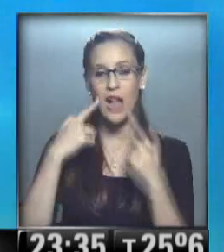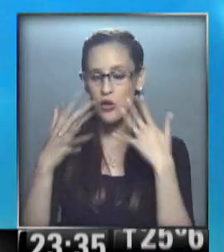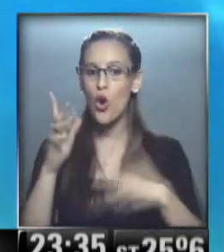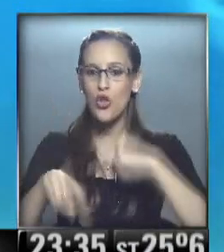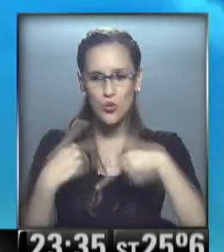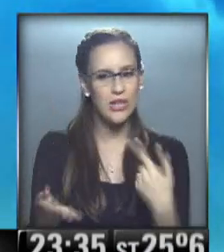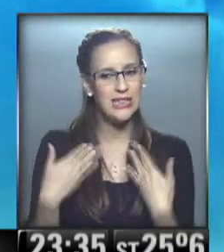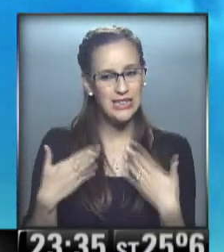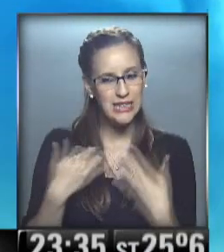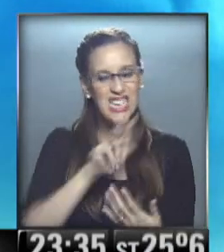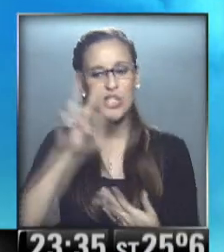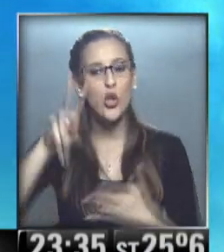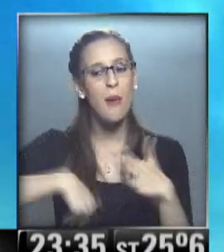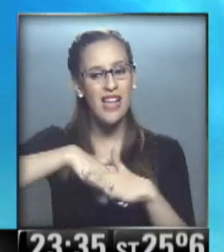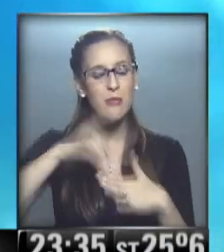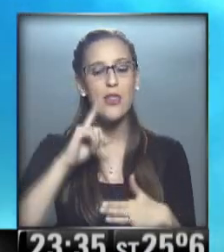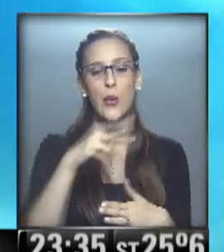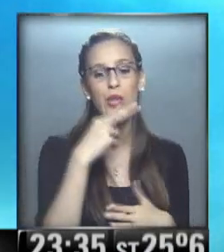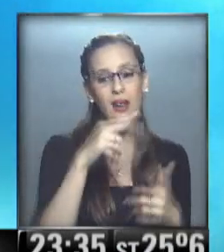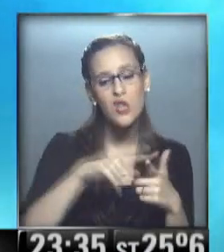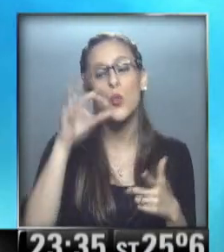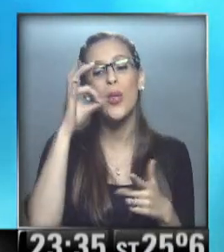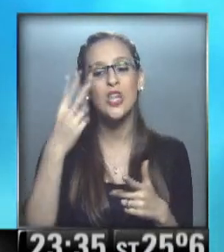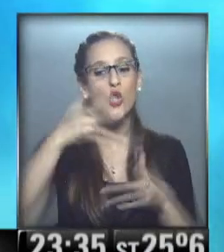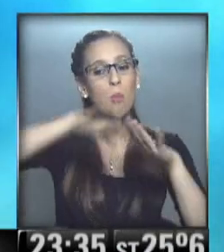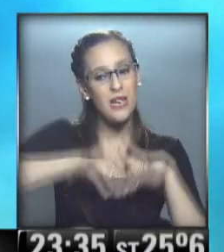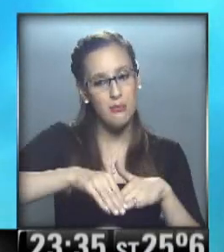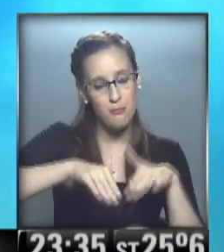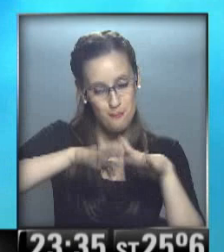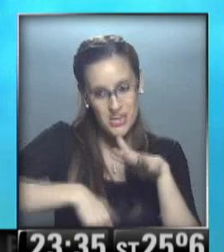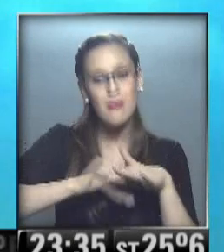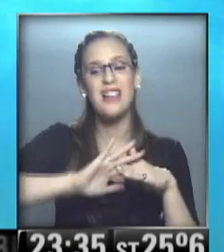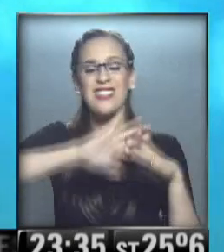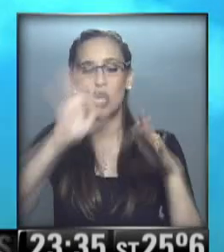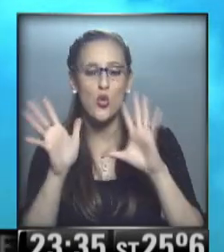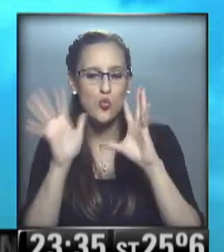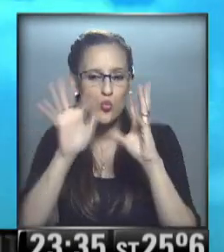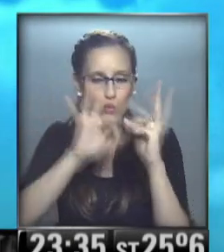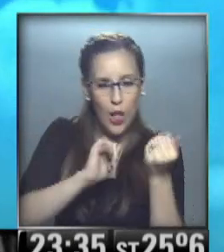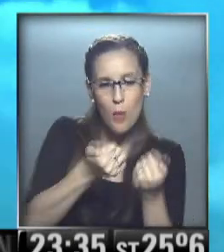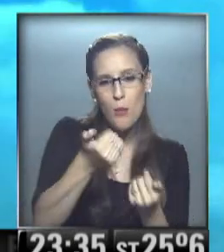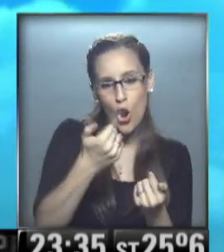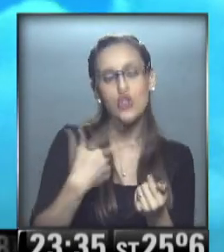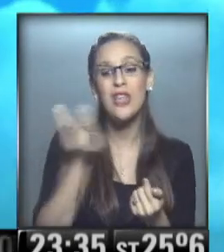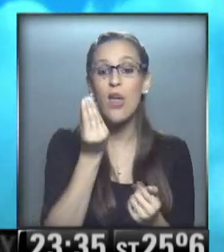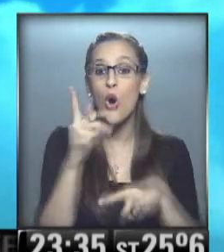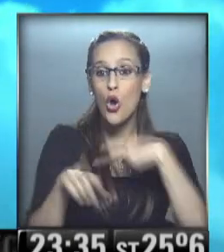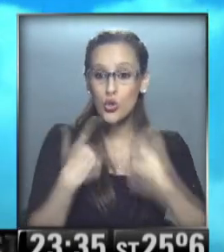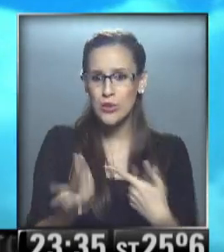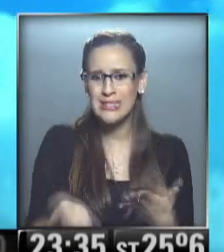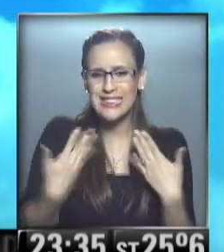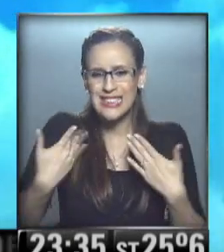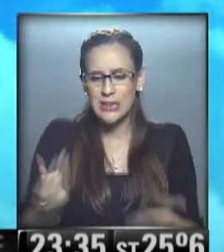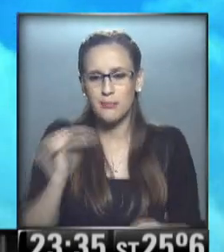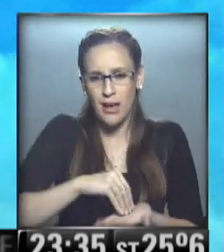altas temperaturas, 32 de máxima para el viernes, 22 de mínima, cielo algo parcialmente nublado. El sábado sigue ascendiendo la temperatura, vamos a tener,